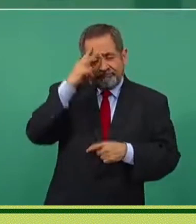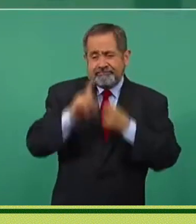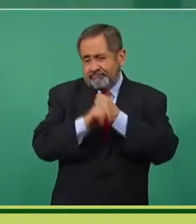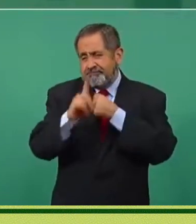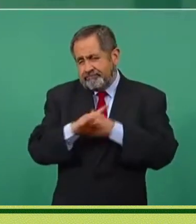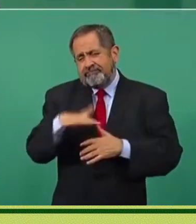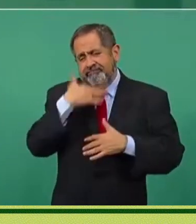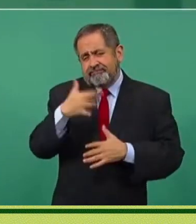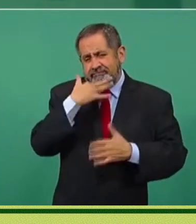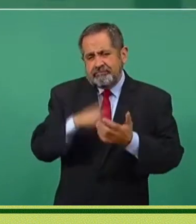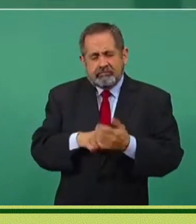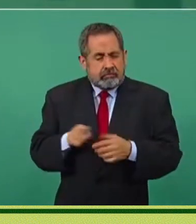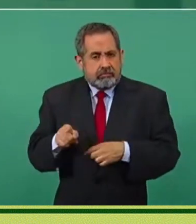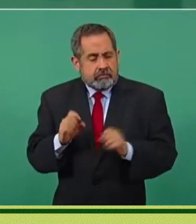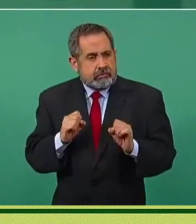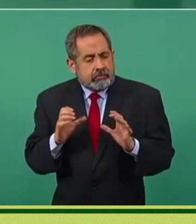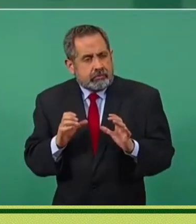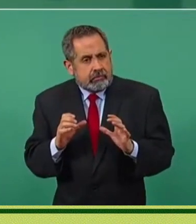la corrupción. Estaban así.